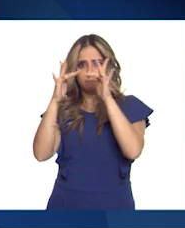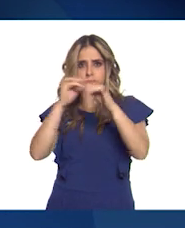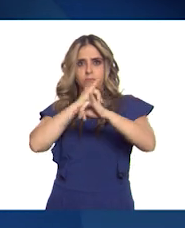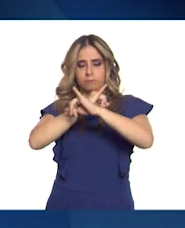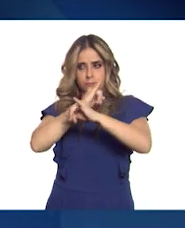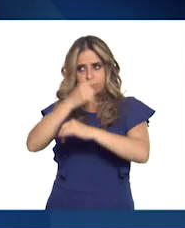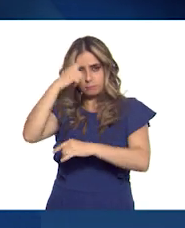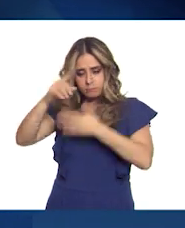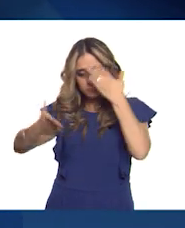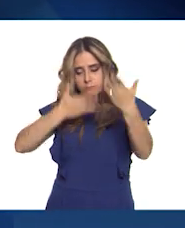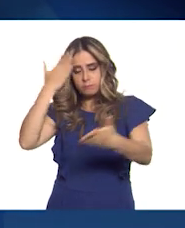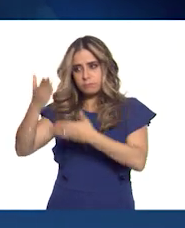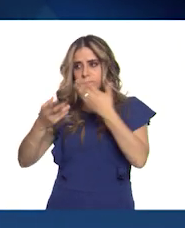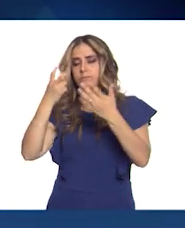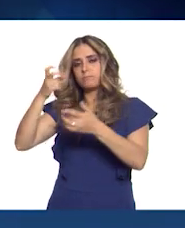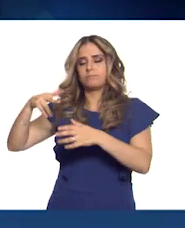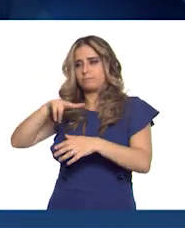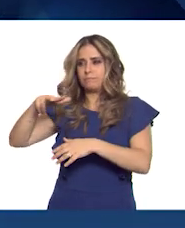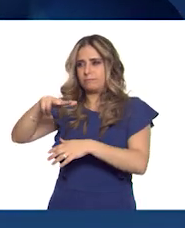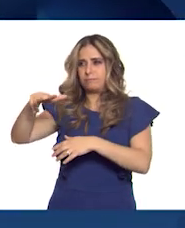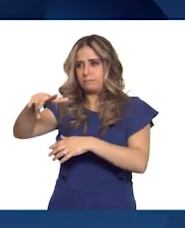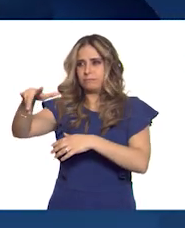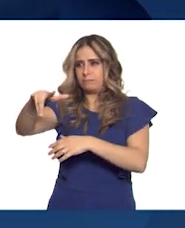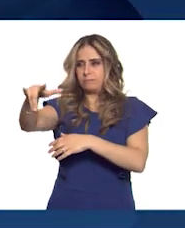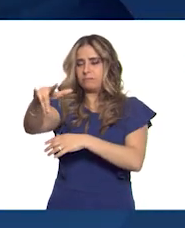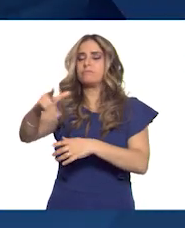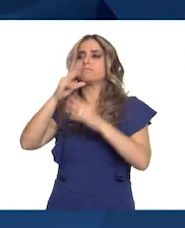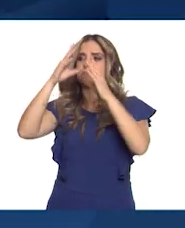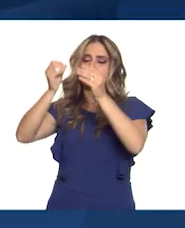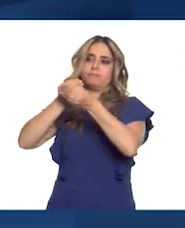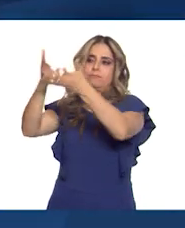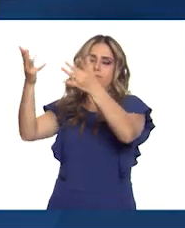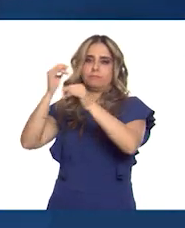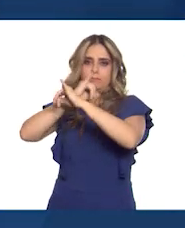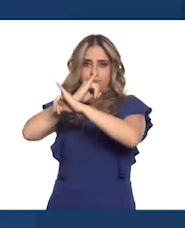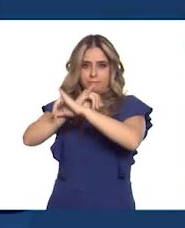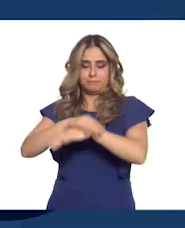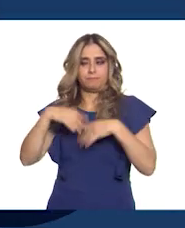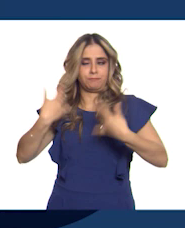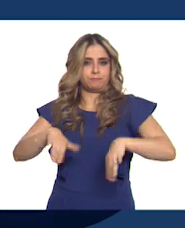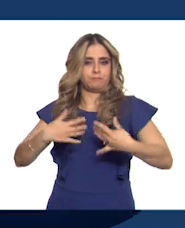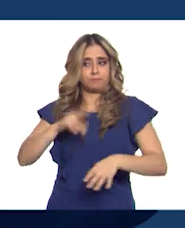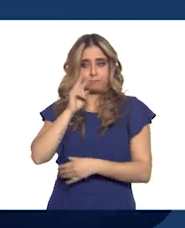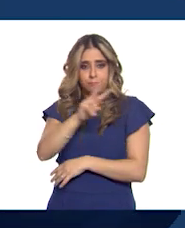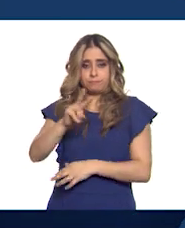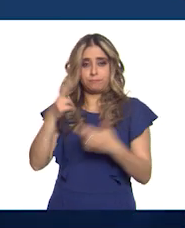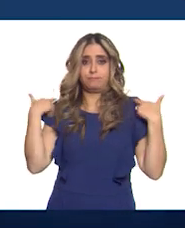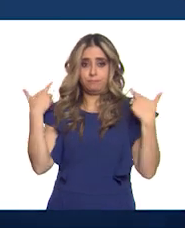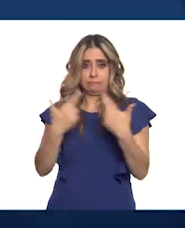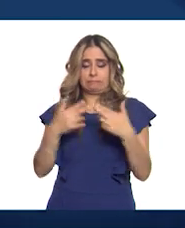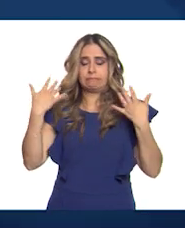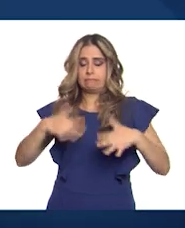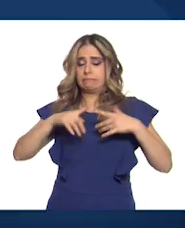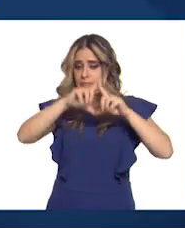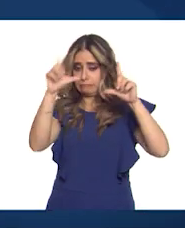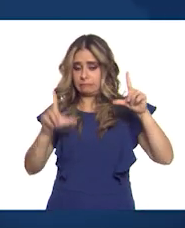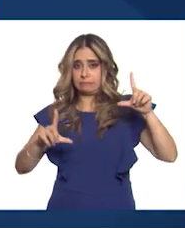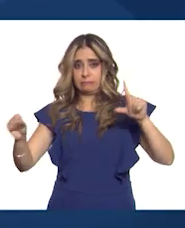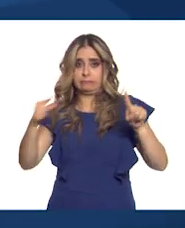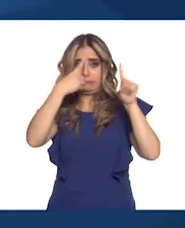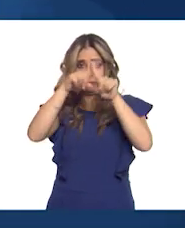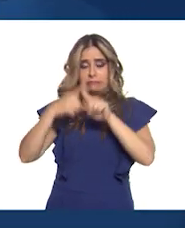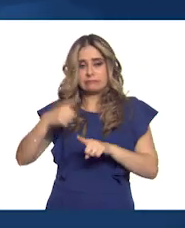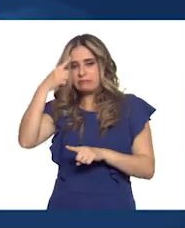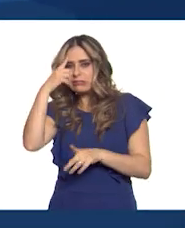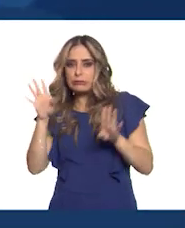línea. Me conmueve, inspira y motiva el esfuerzo que han hecho los docentes en todo el país para proponer